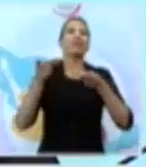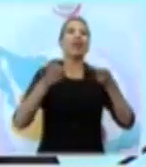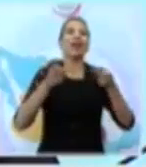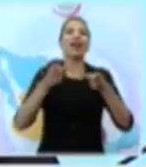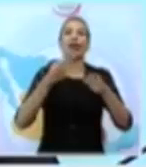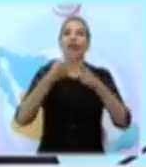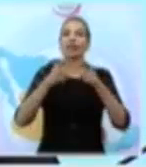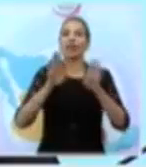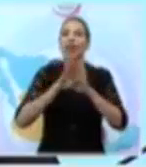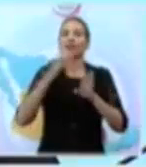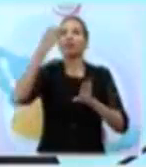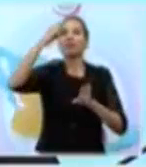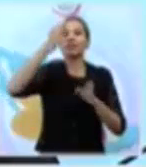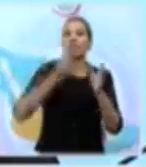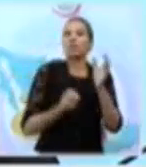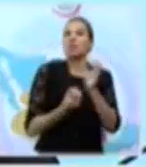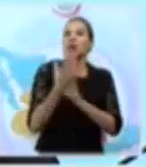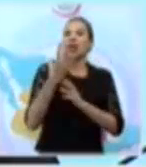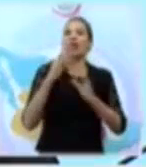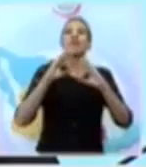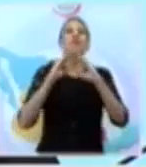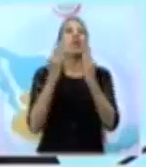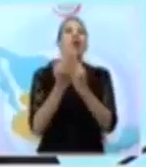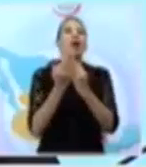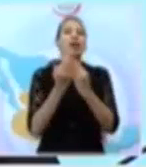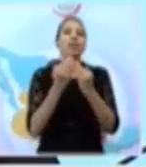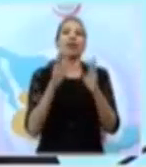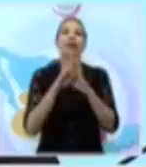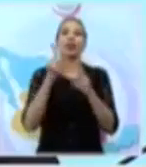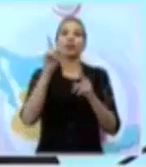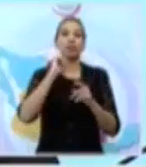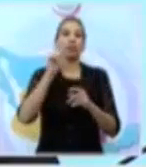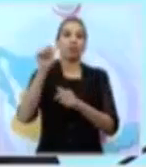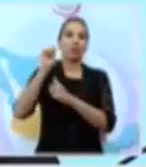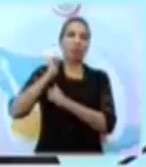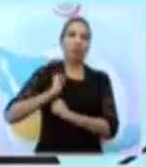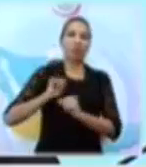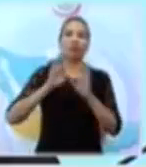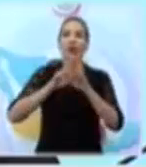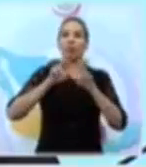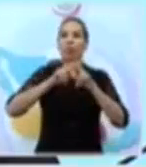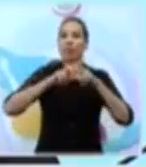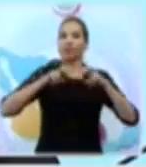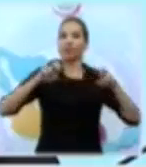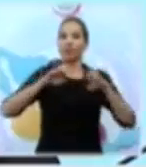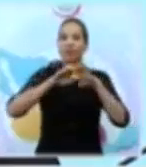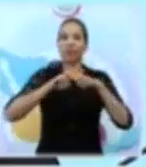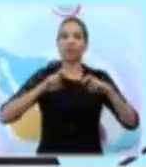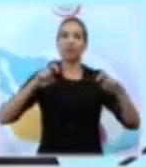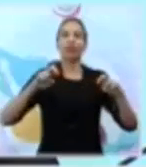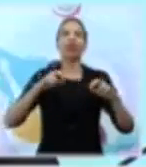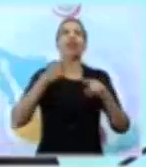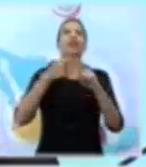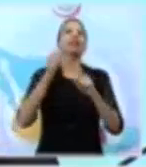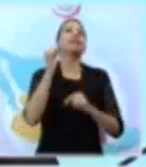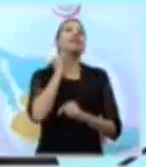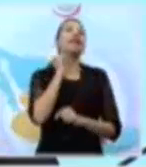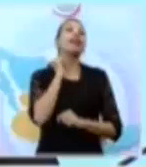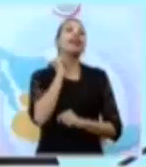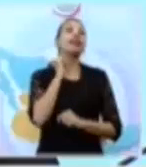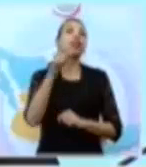Experimentamos el formato de la servidora pública en tribuna y las y los